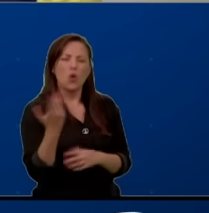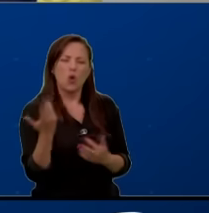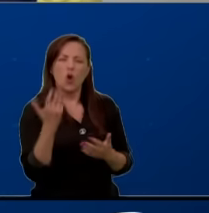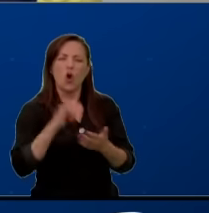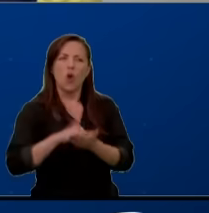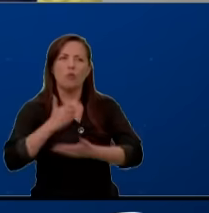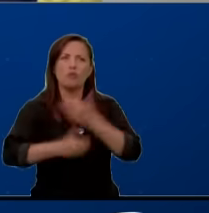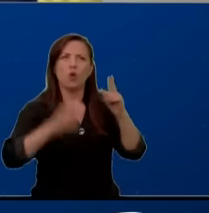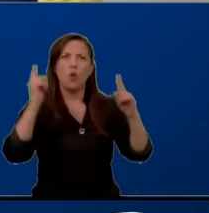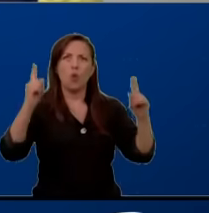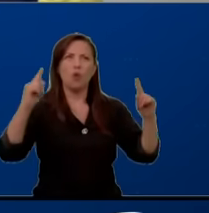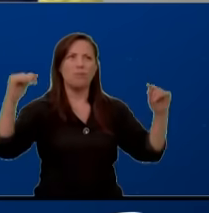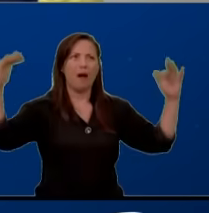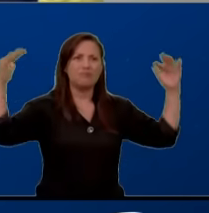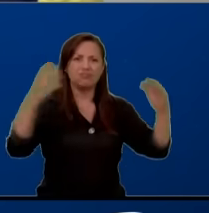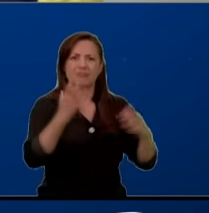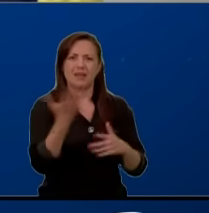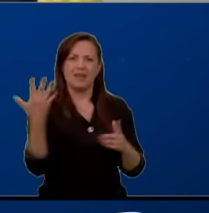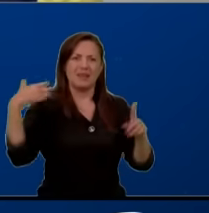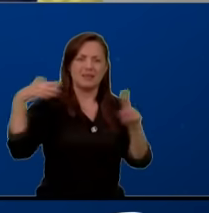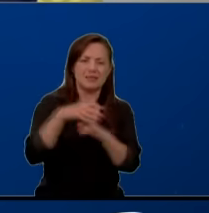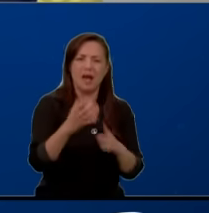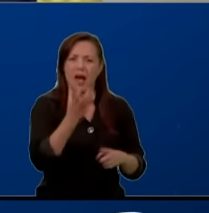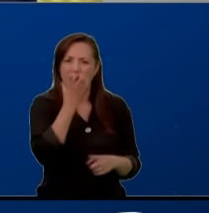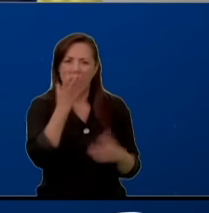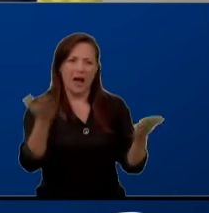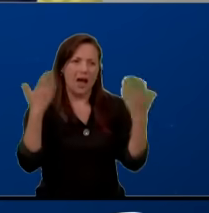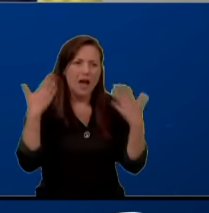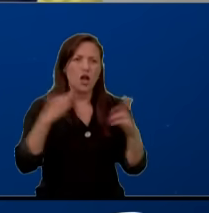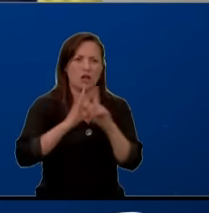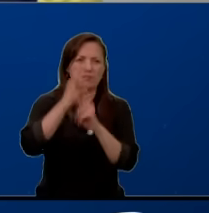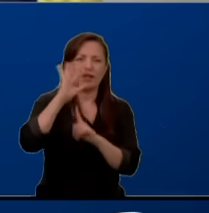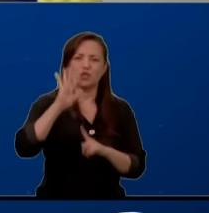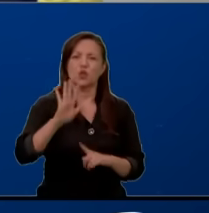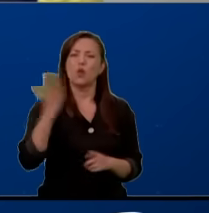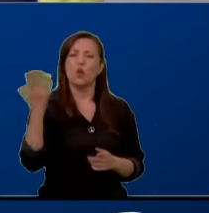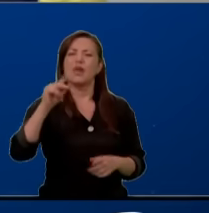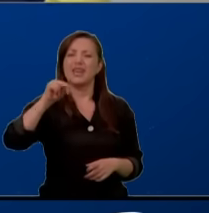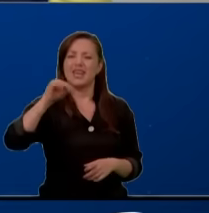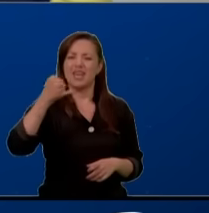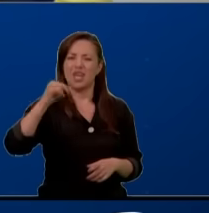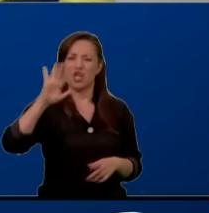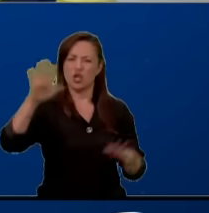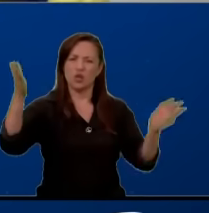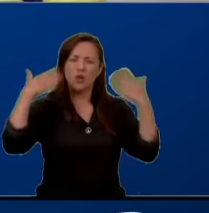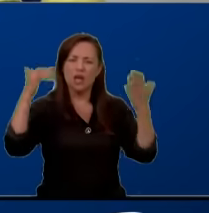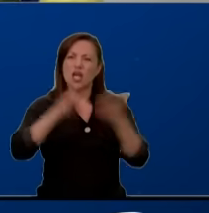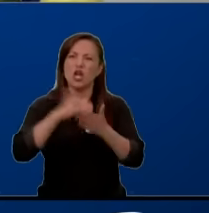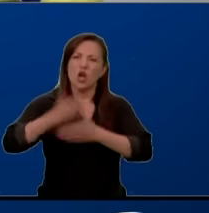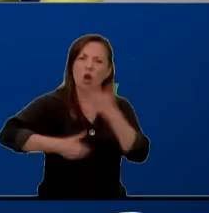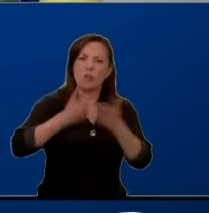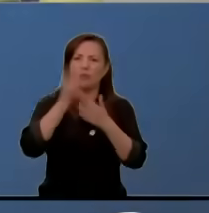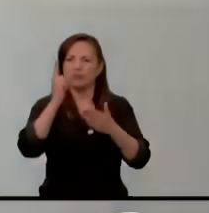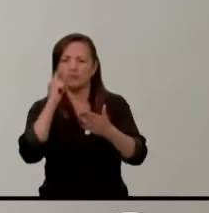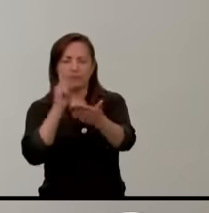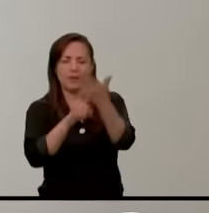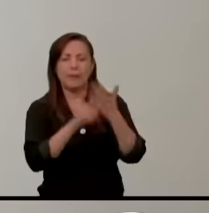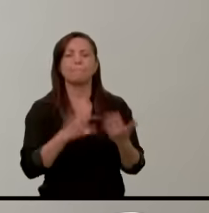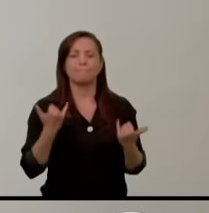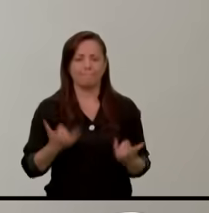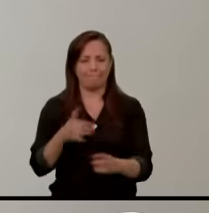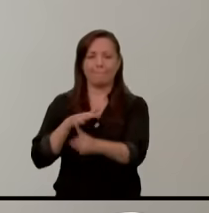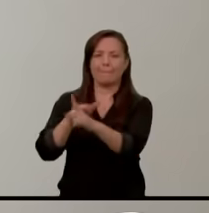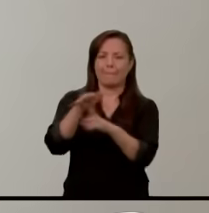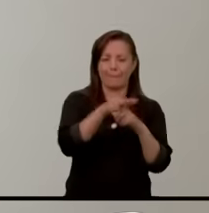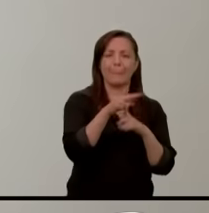del Niño y de los incendios forestales que se están presentando en este momento? Bueno, en este momento tenemos diferentes afectaciones